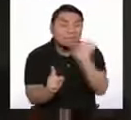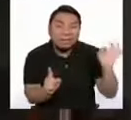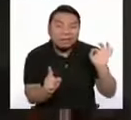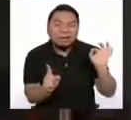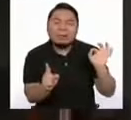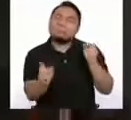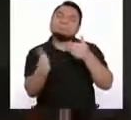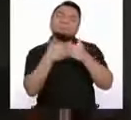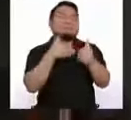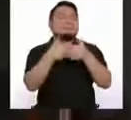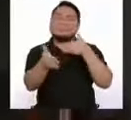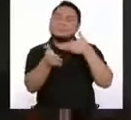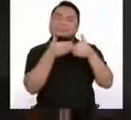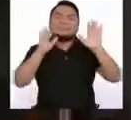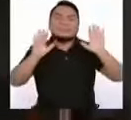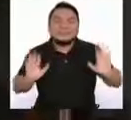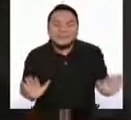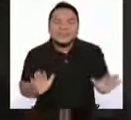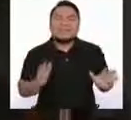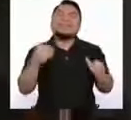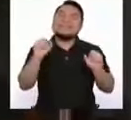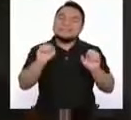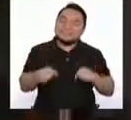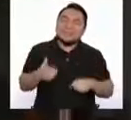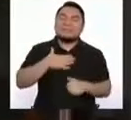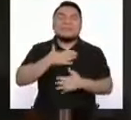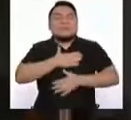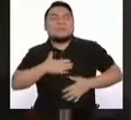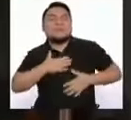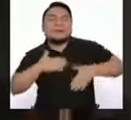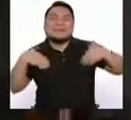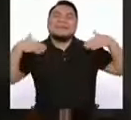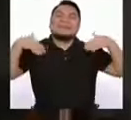no importa. Igual me encanta.